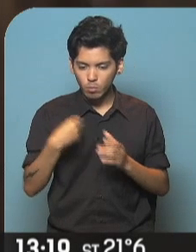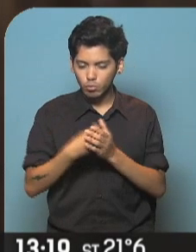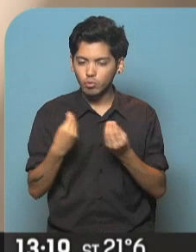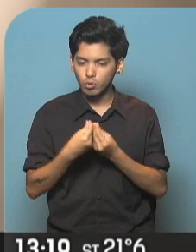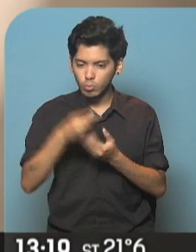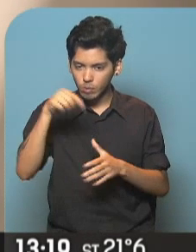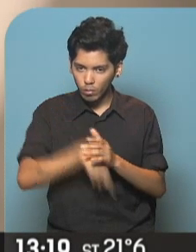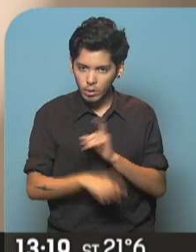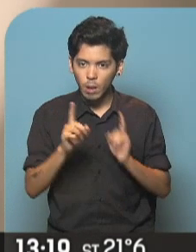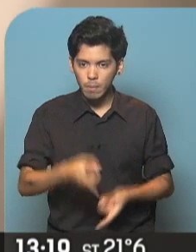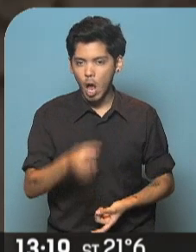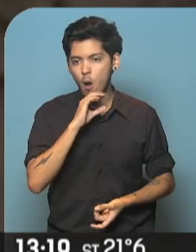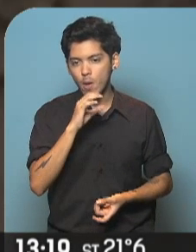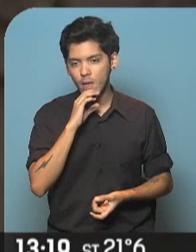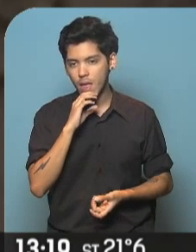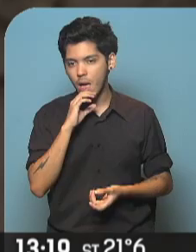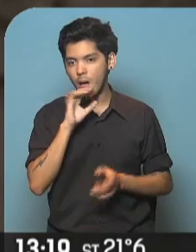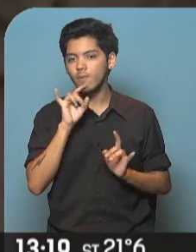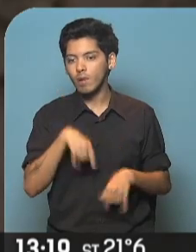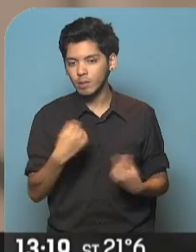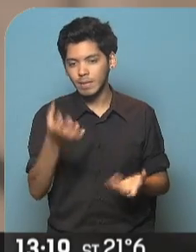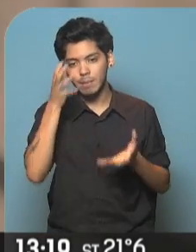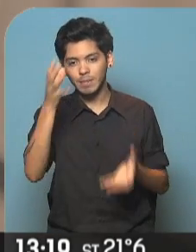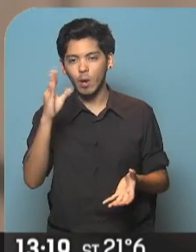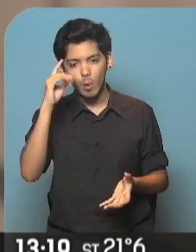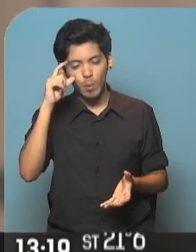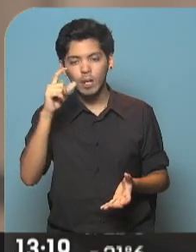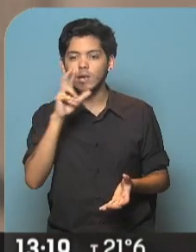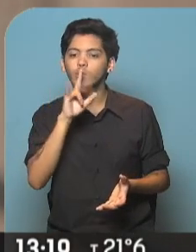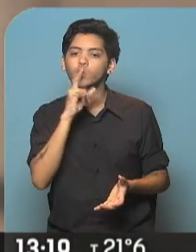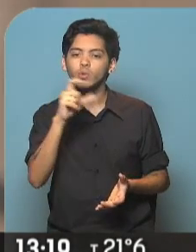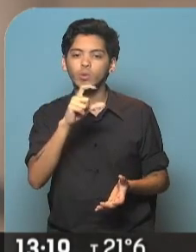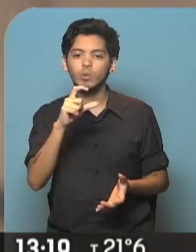momentos, esa comicidad absurda tan Bertuccelli. Aplausos